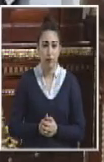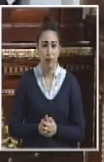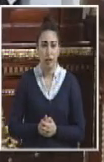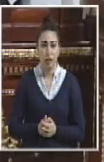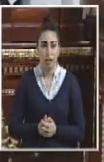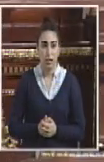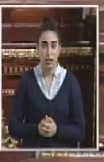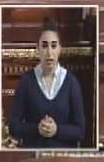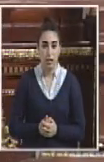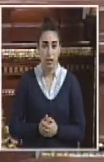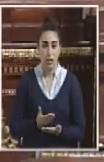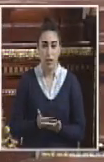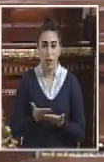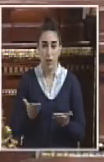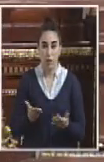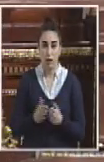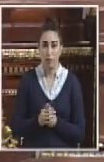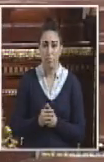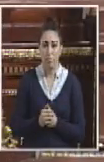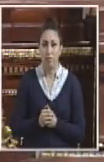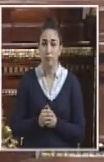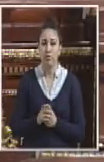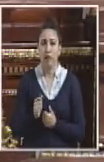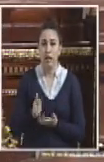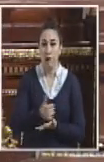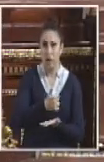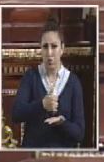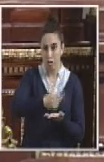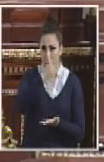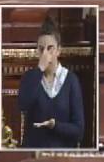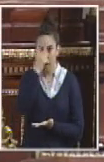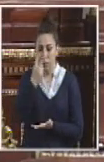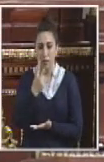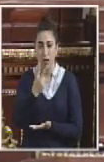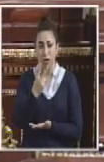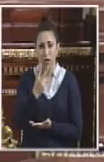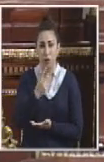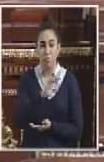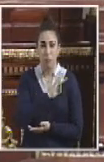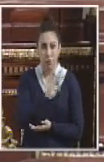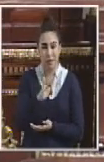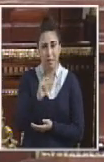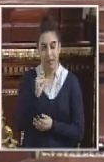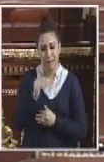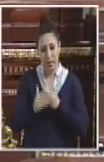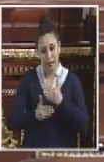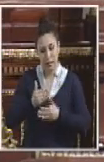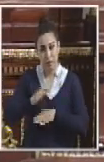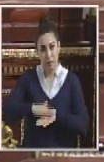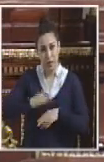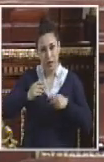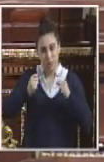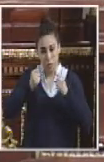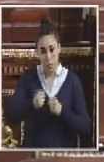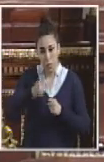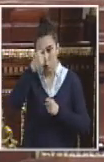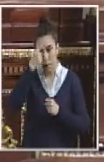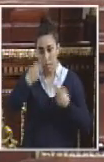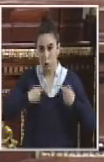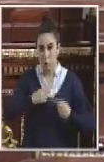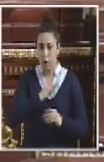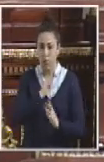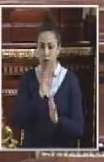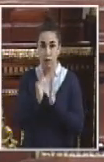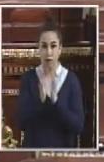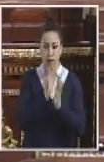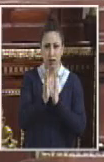Queremos una ciudad donde sea cada vez más seguro transitar para peatones y ciclistas.